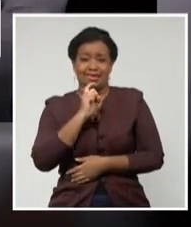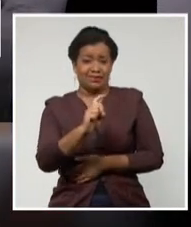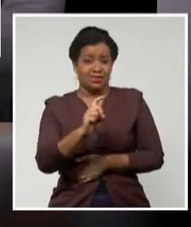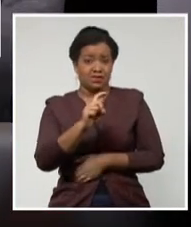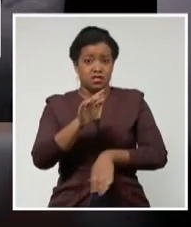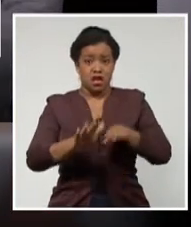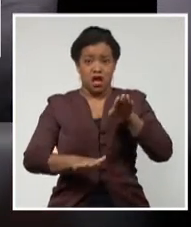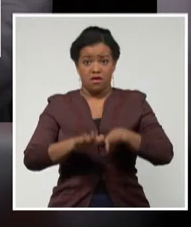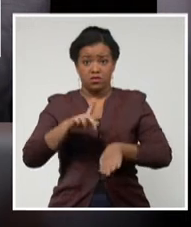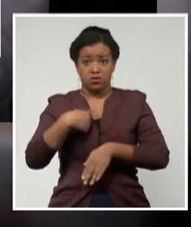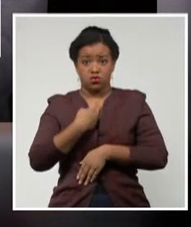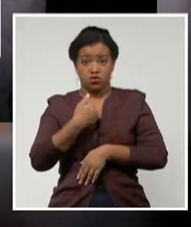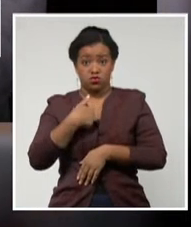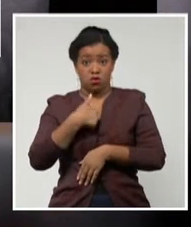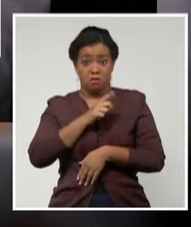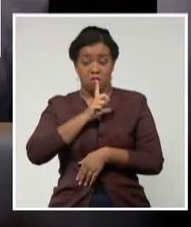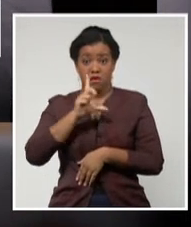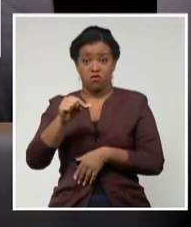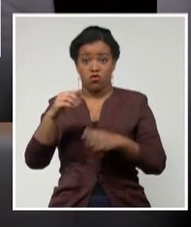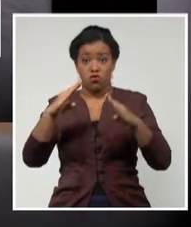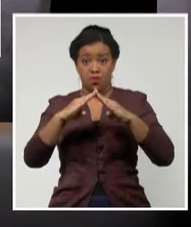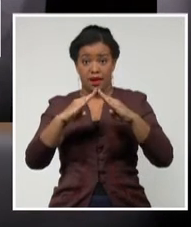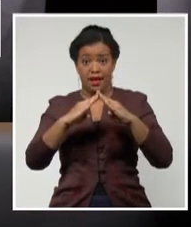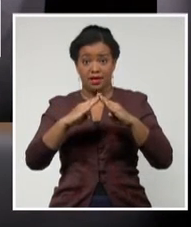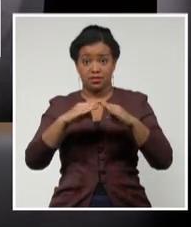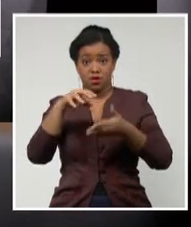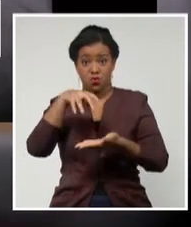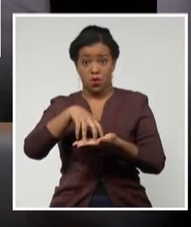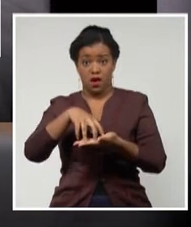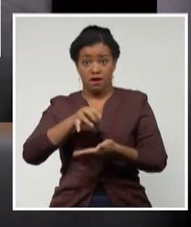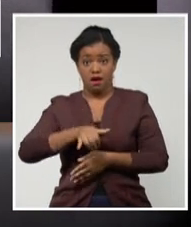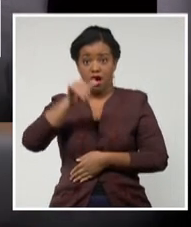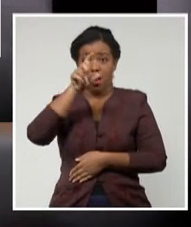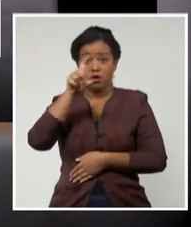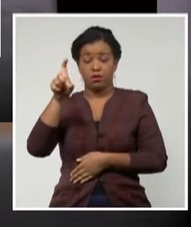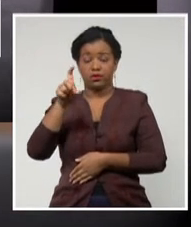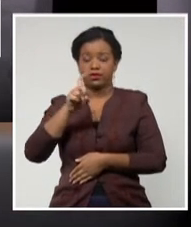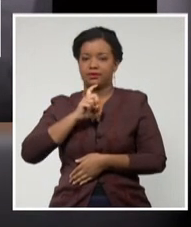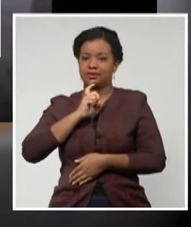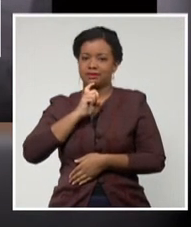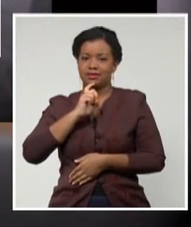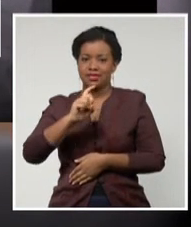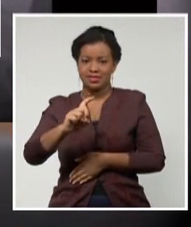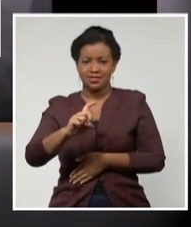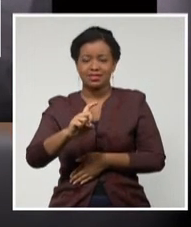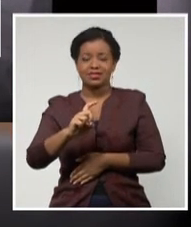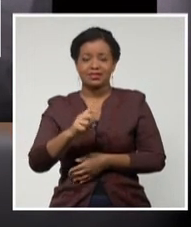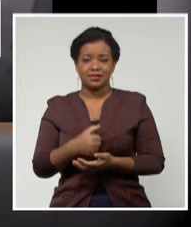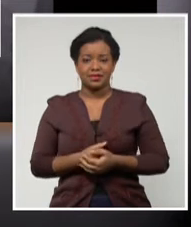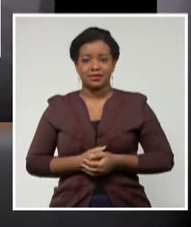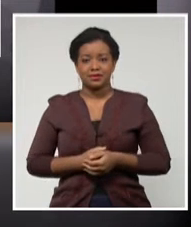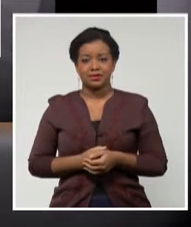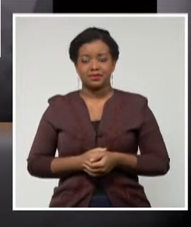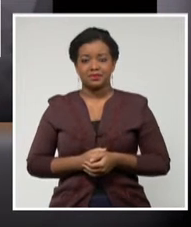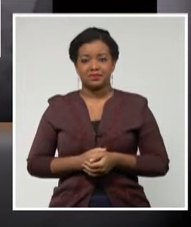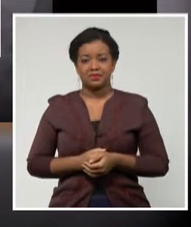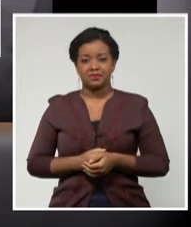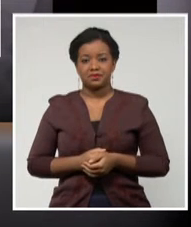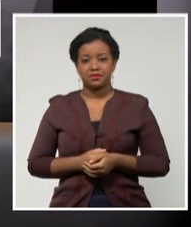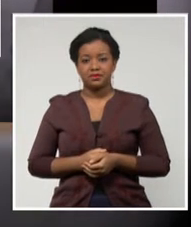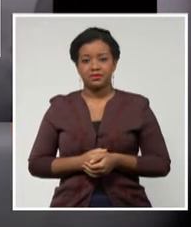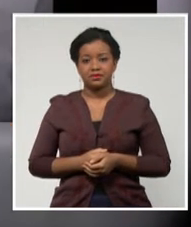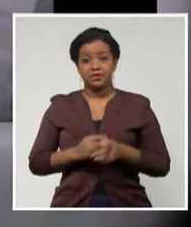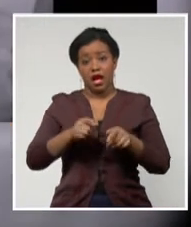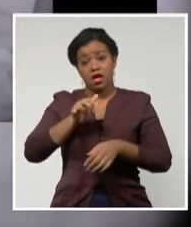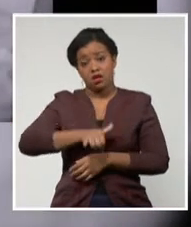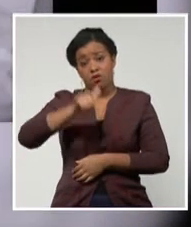de donde yo estaba, de Cochabamba a Santa Cruz, que es el aeropuerto más grande, donde había vuelos salieron los vuelos de Cubana, o sea, los que